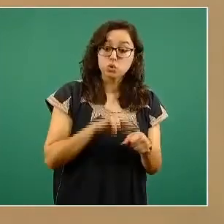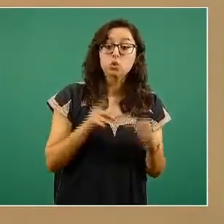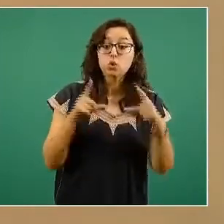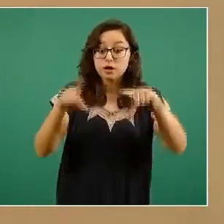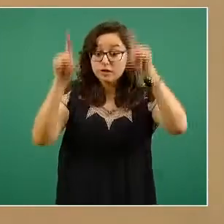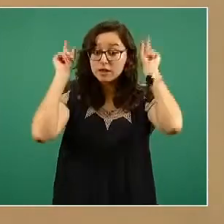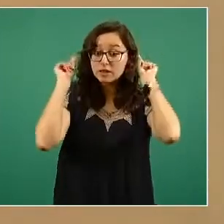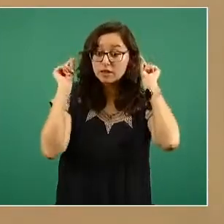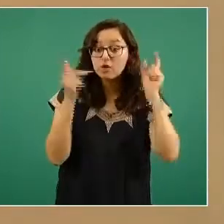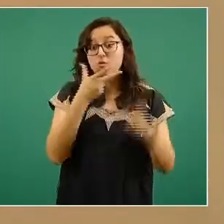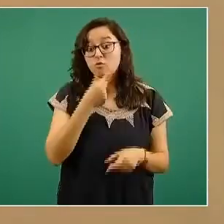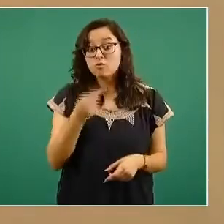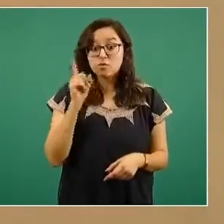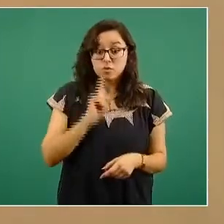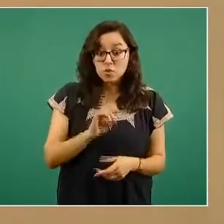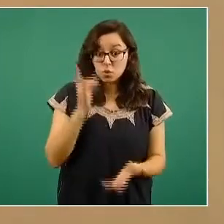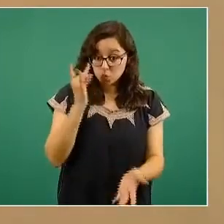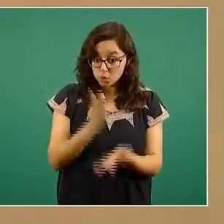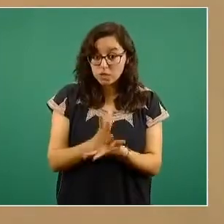médicas, enfermeros,